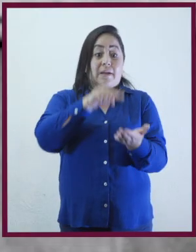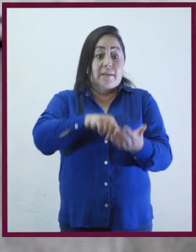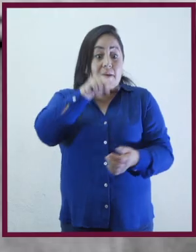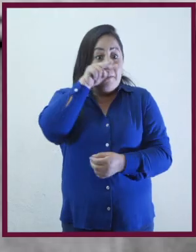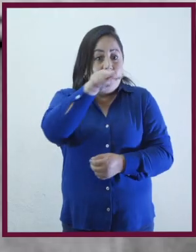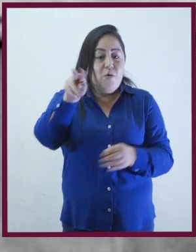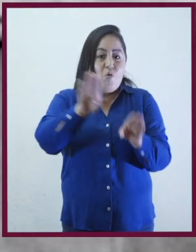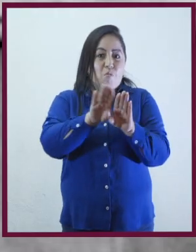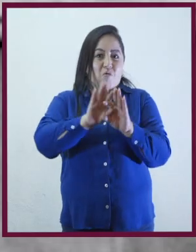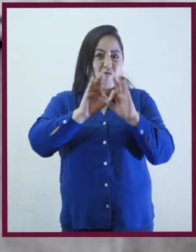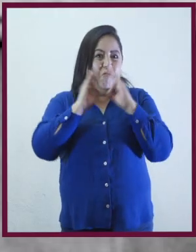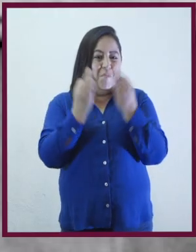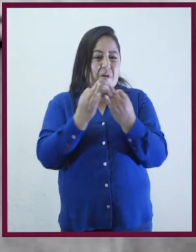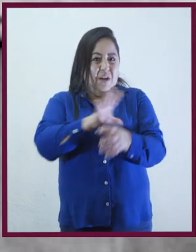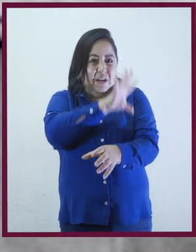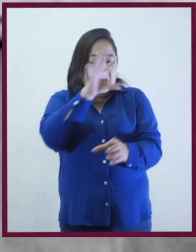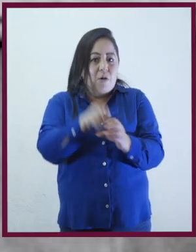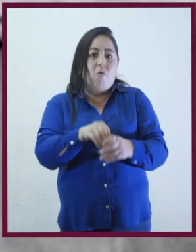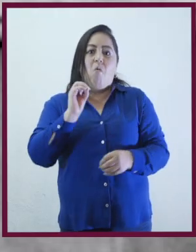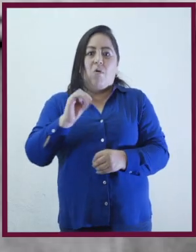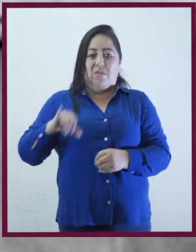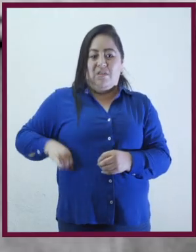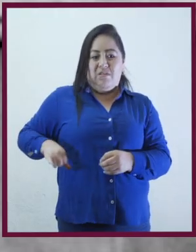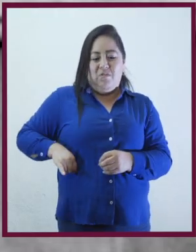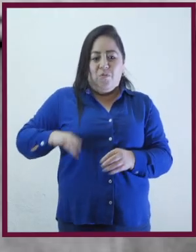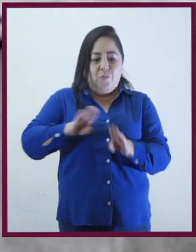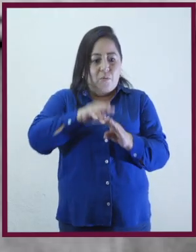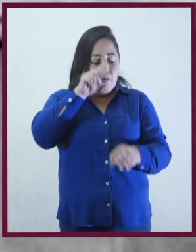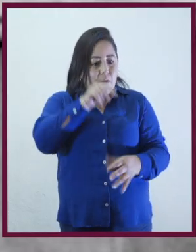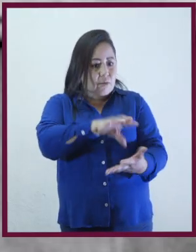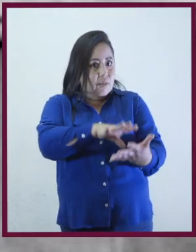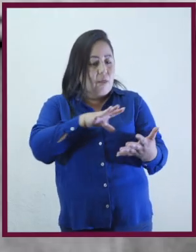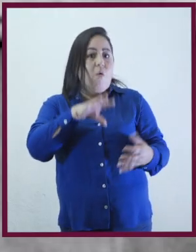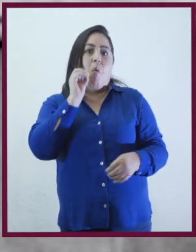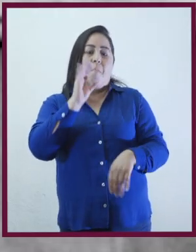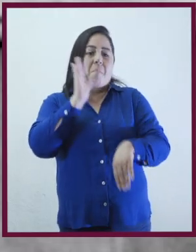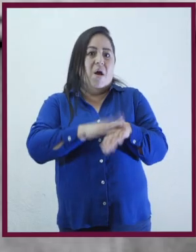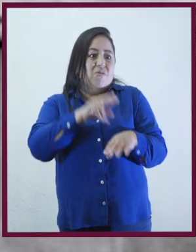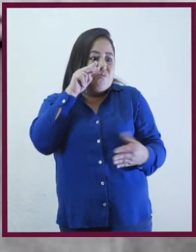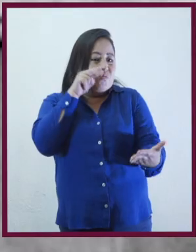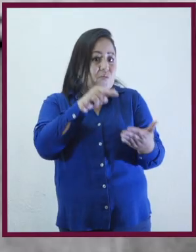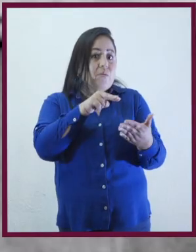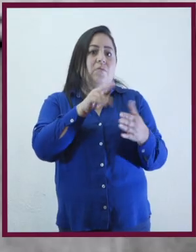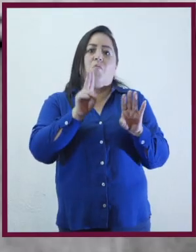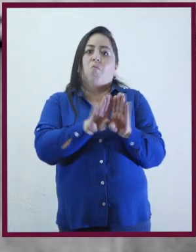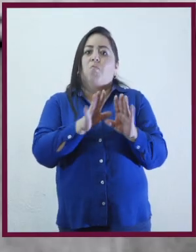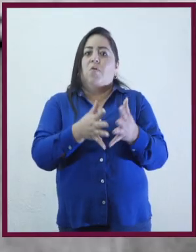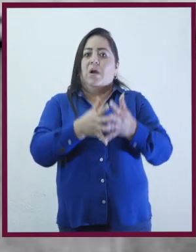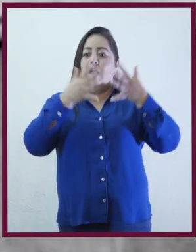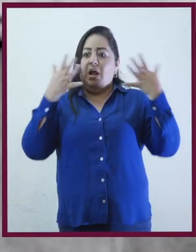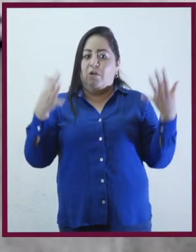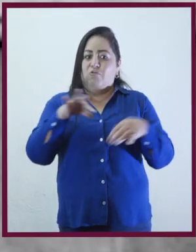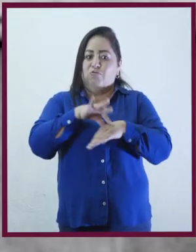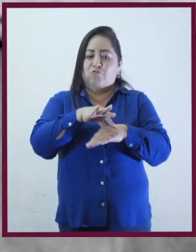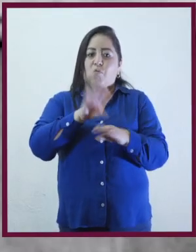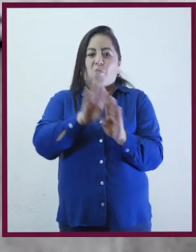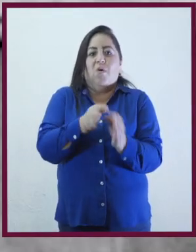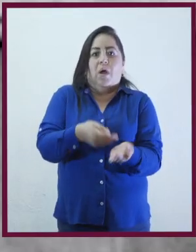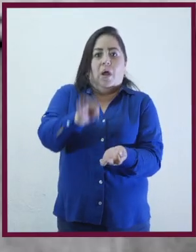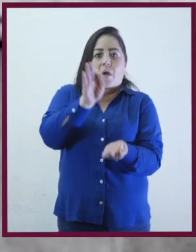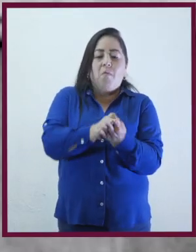verlo de forma general o de interesarnos en lo llamativo o más evidente, en los grandes sucesos como